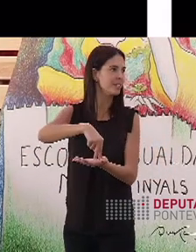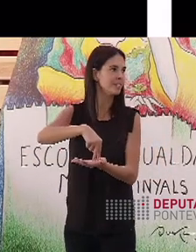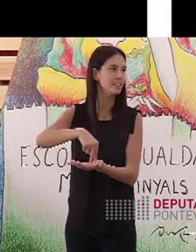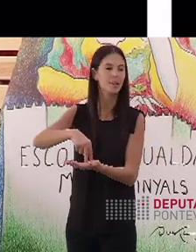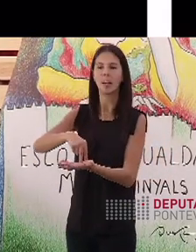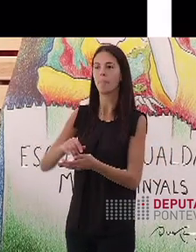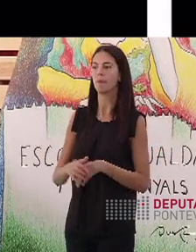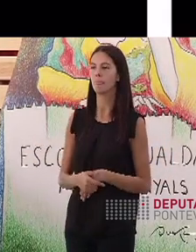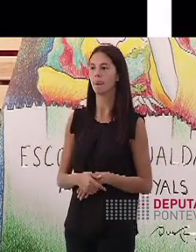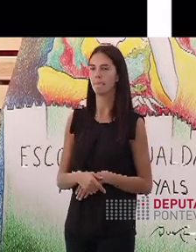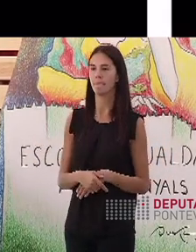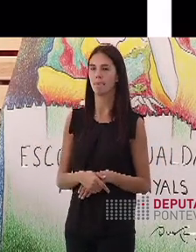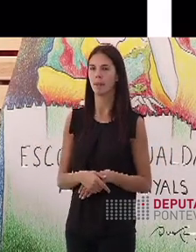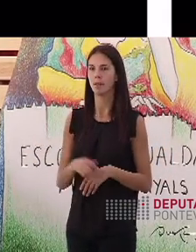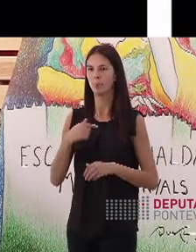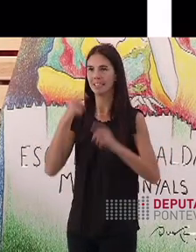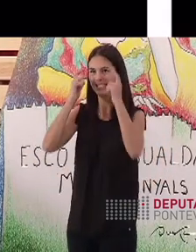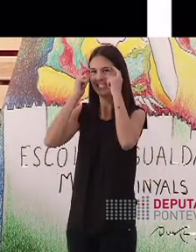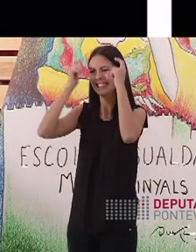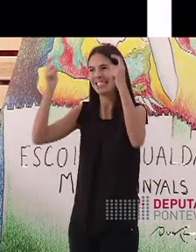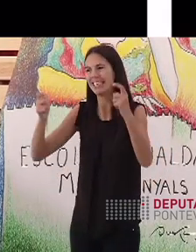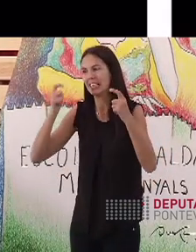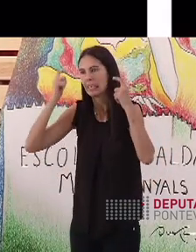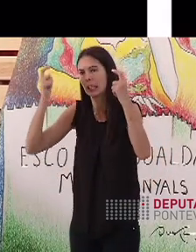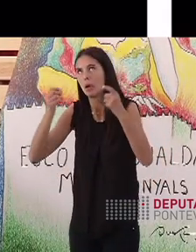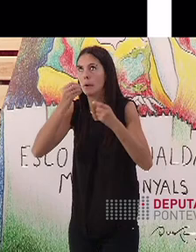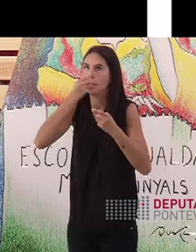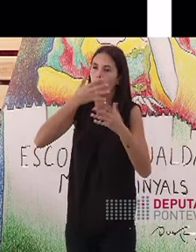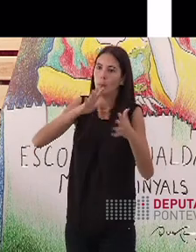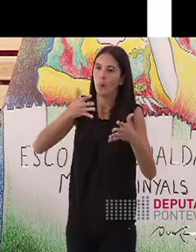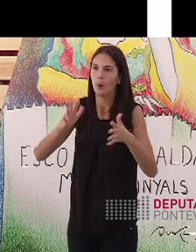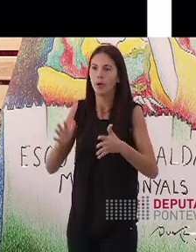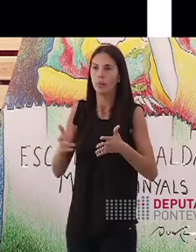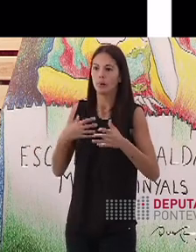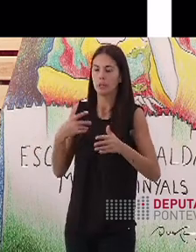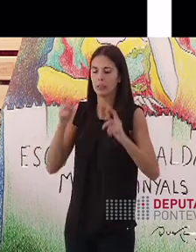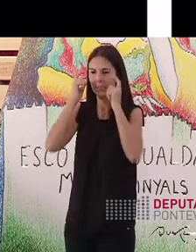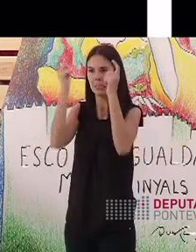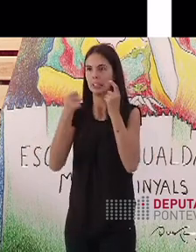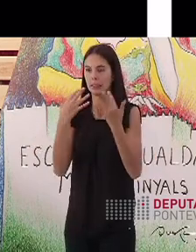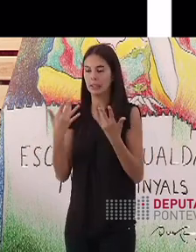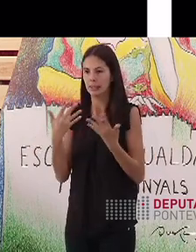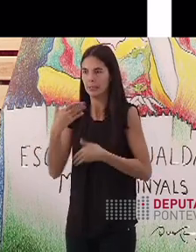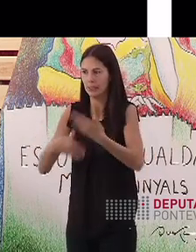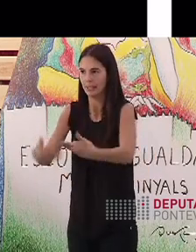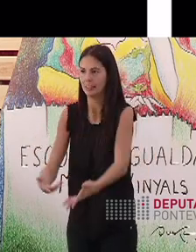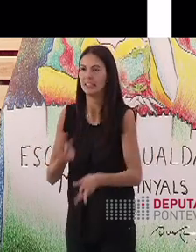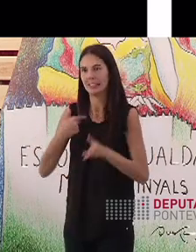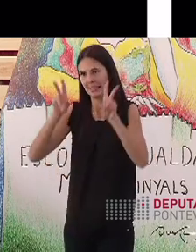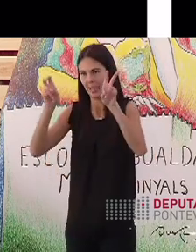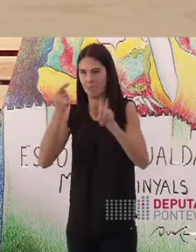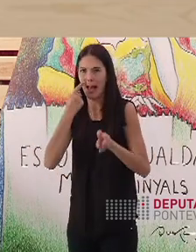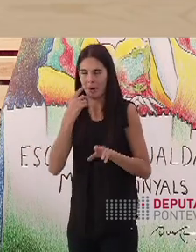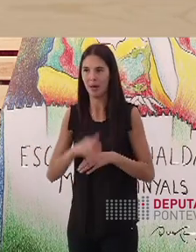así vou intentar dar un, bueno, coller brío neste tema